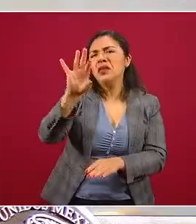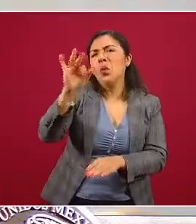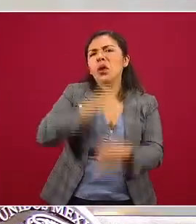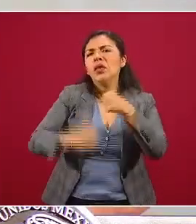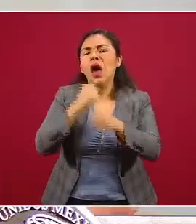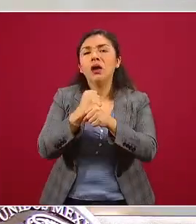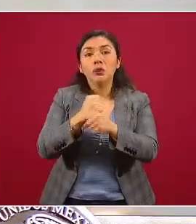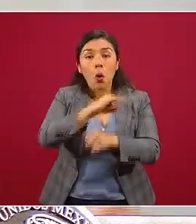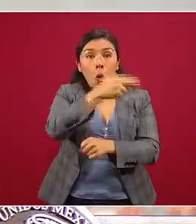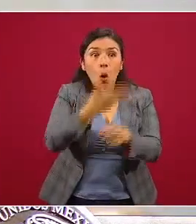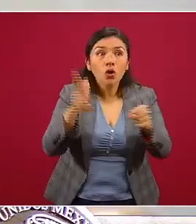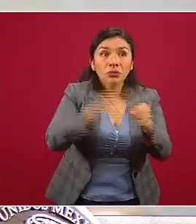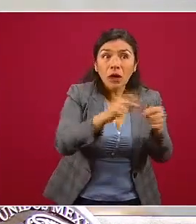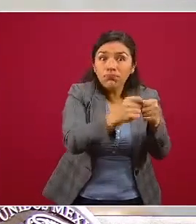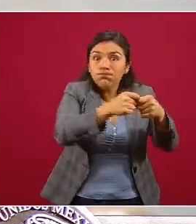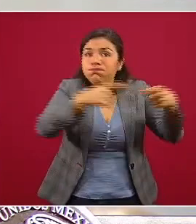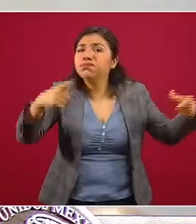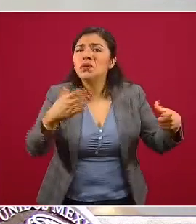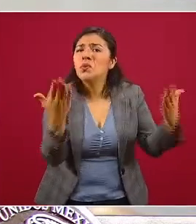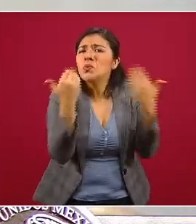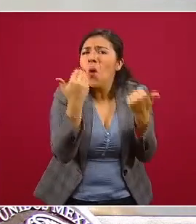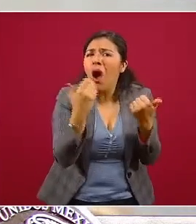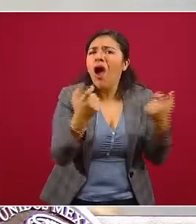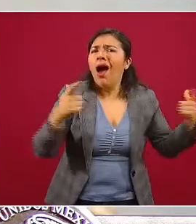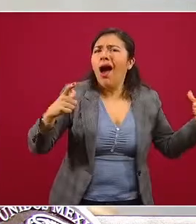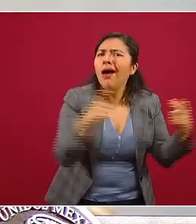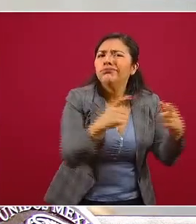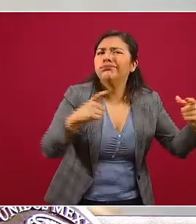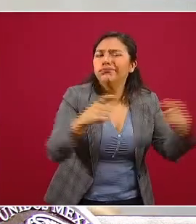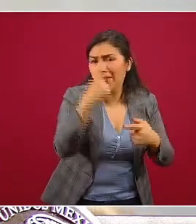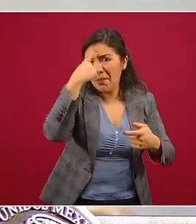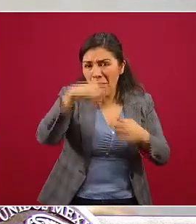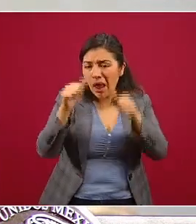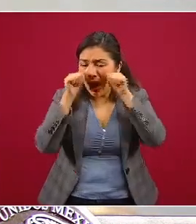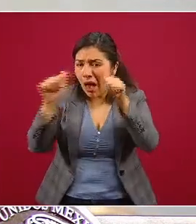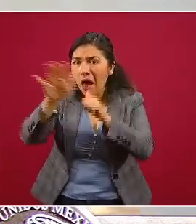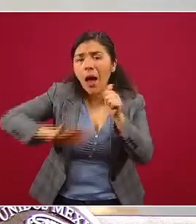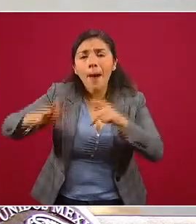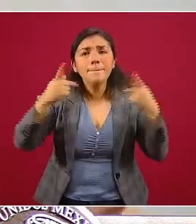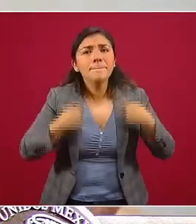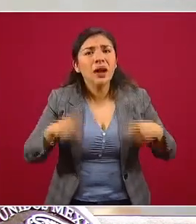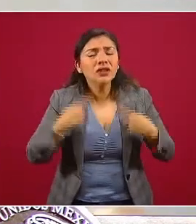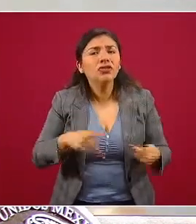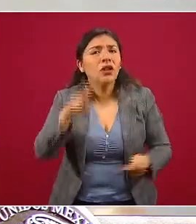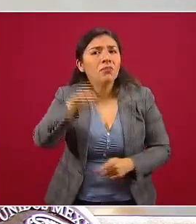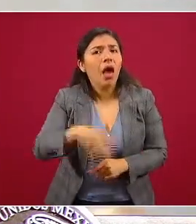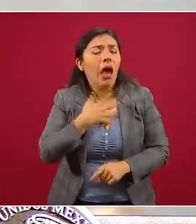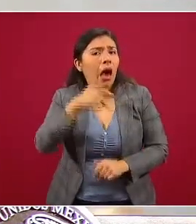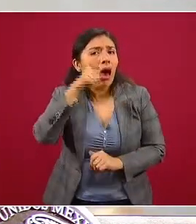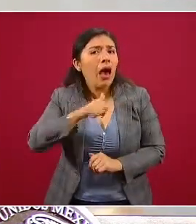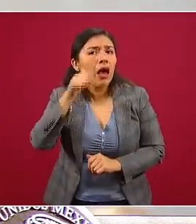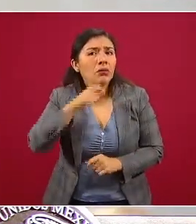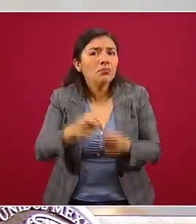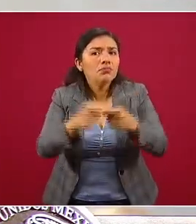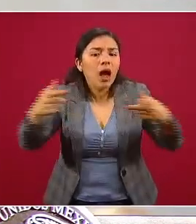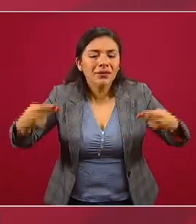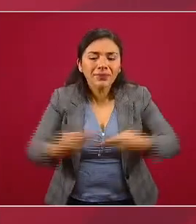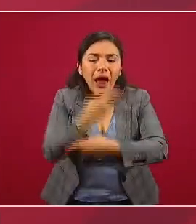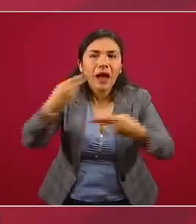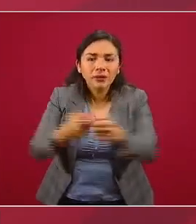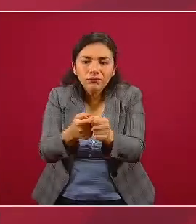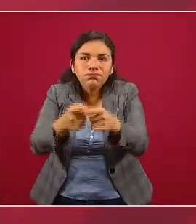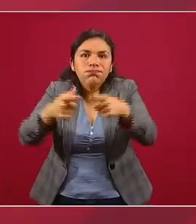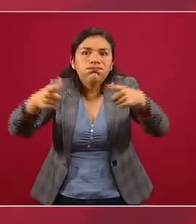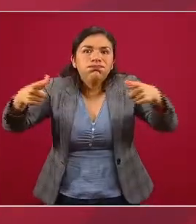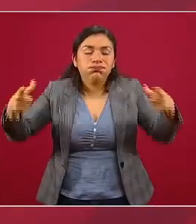años nunca creció a la velocidad que tenía que crecer para cubrir las necesidades de una población que desde luego siempre aumenta